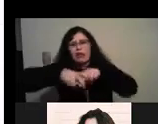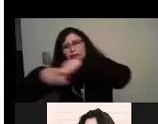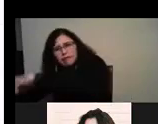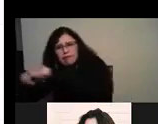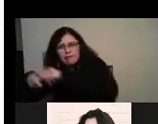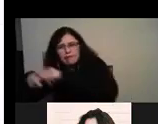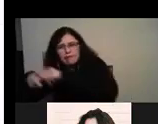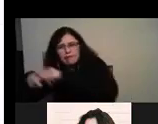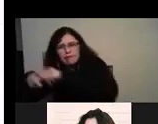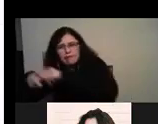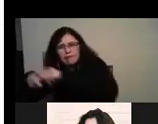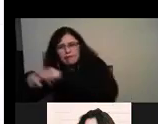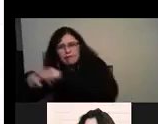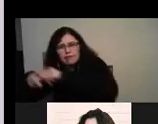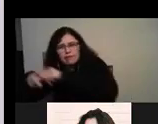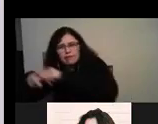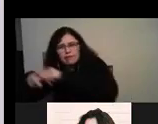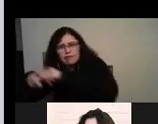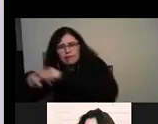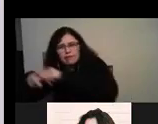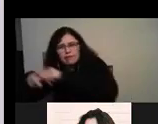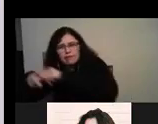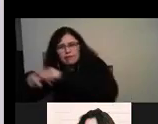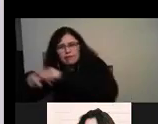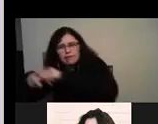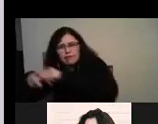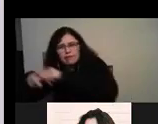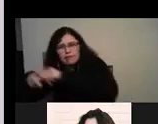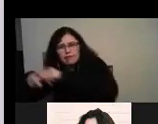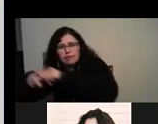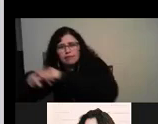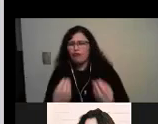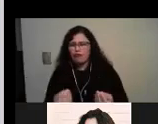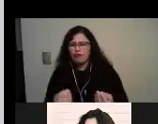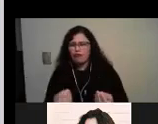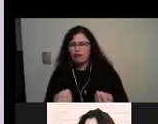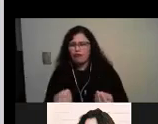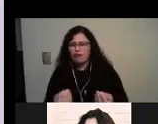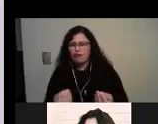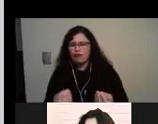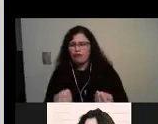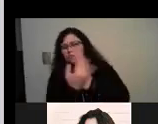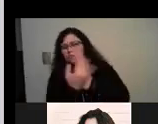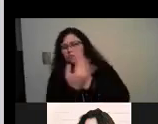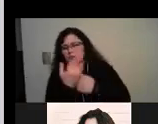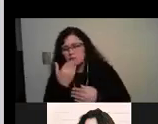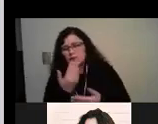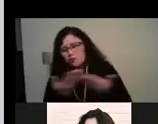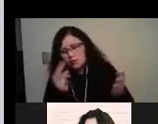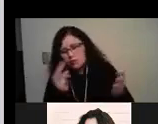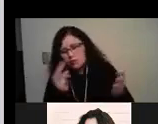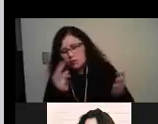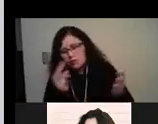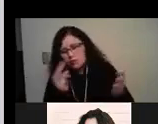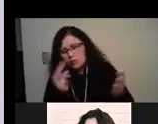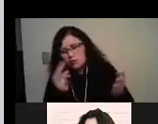este documento, miren, que está, yo lo encuentro súper bueno, se lo voy a compartir también de ahí, y lo que voy a hacer